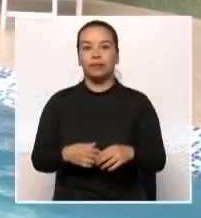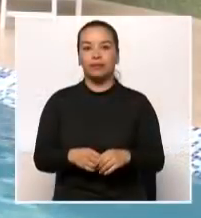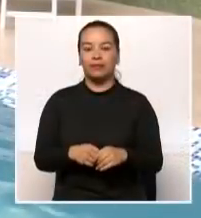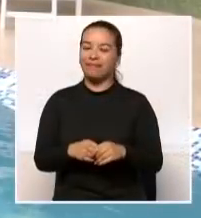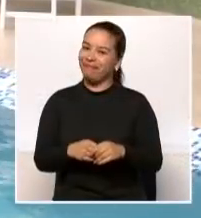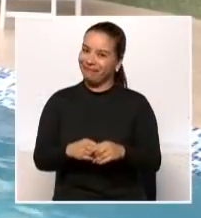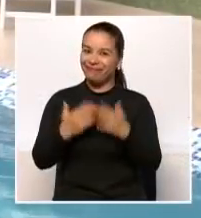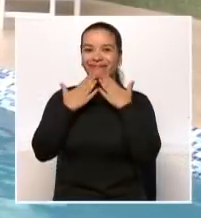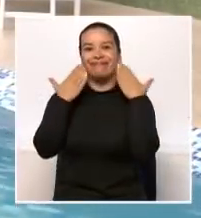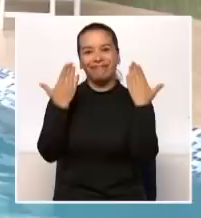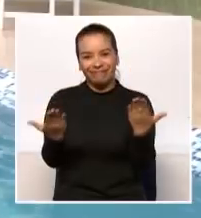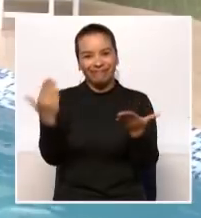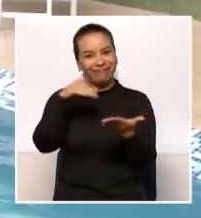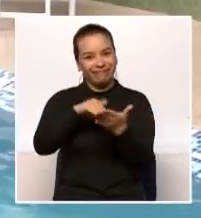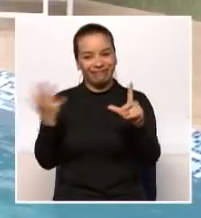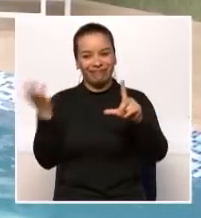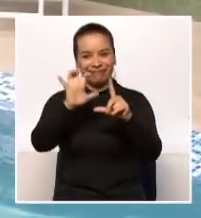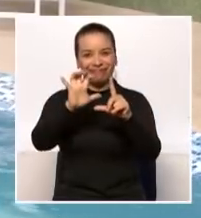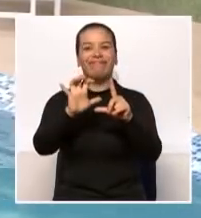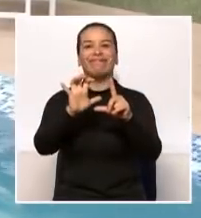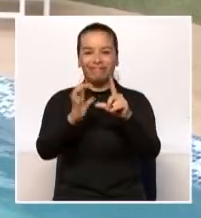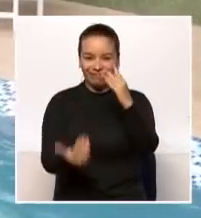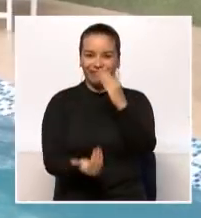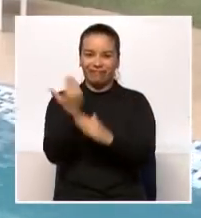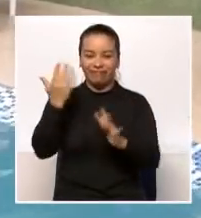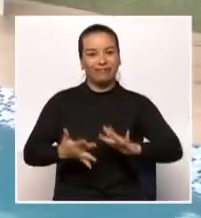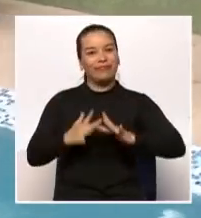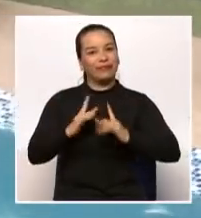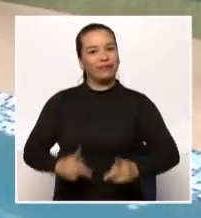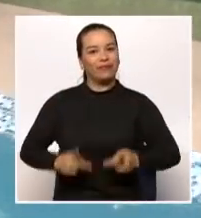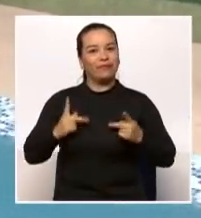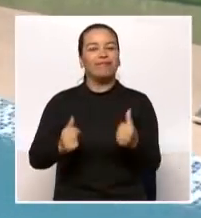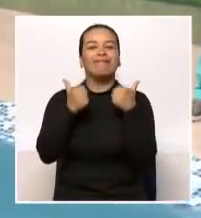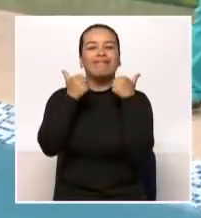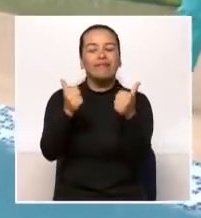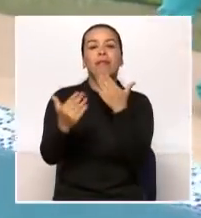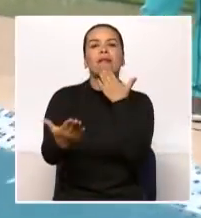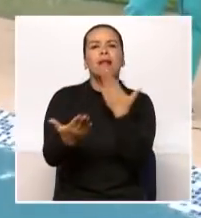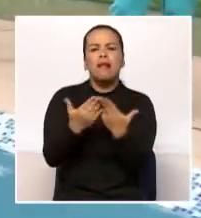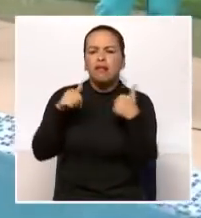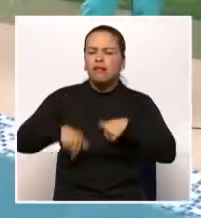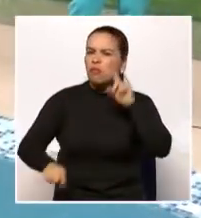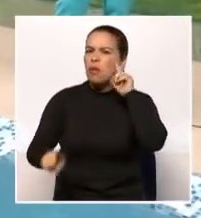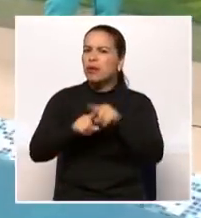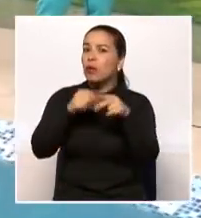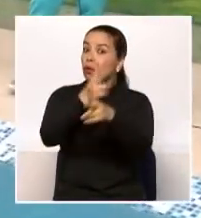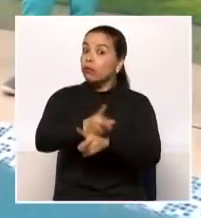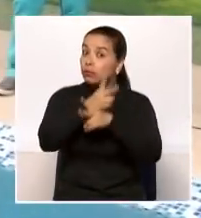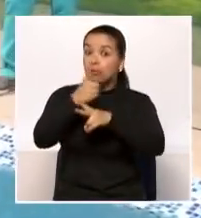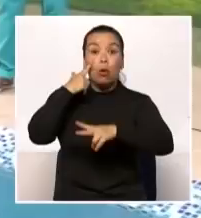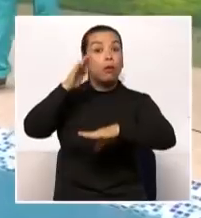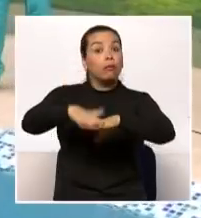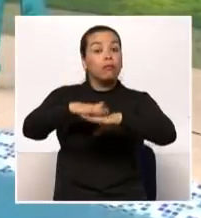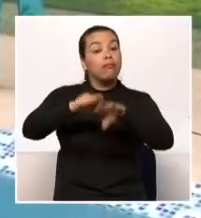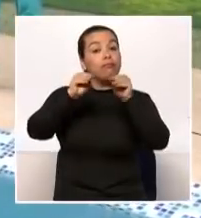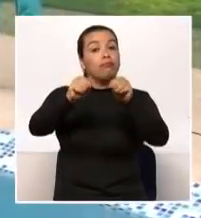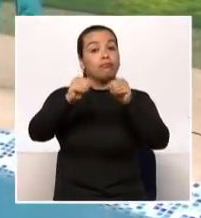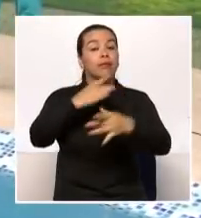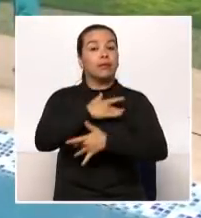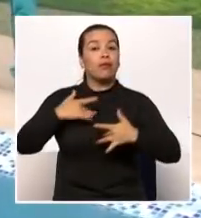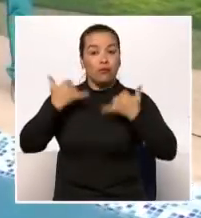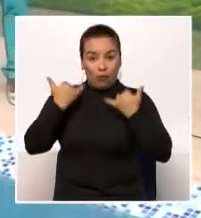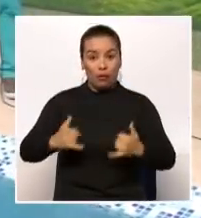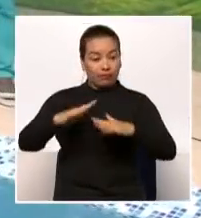Muchas gracias por estar nuevamente con nosotros en una nueva emisión de Conexión Vital, un programa de prevención y educación en salud, hoy desde nuestro Parque de la